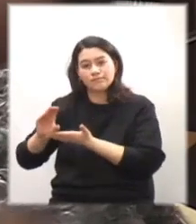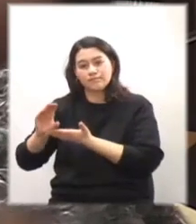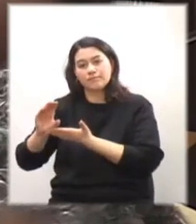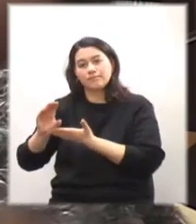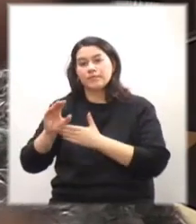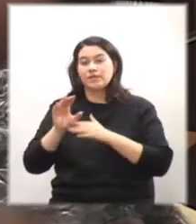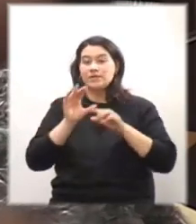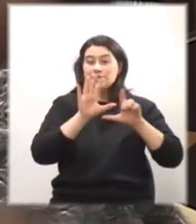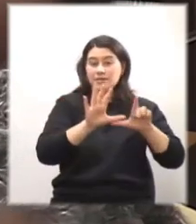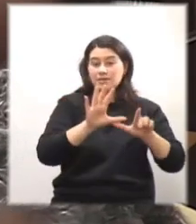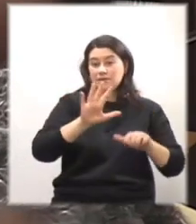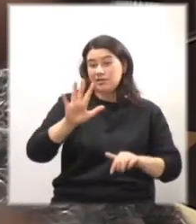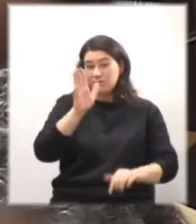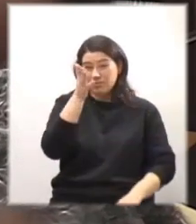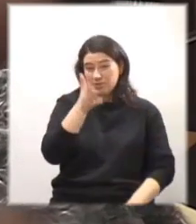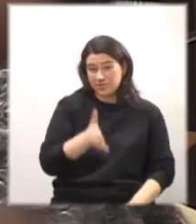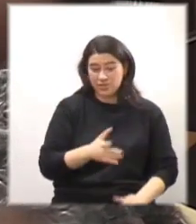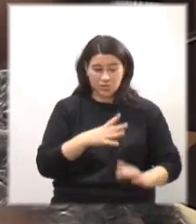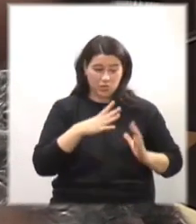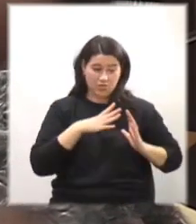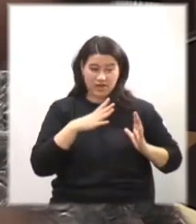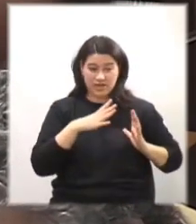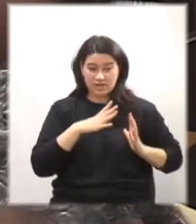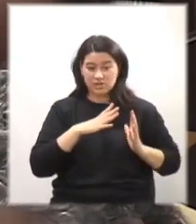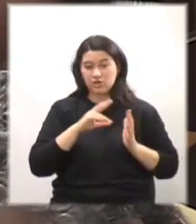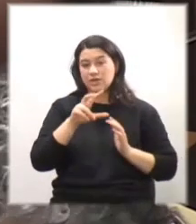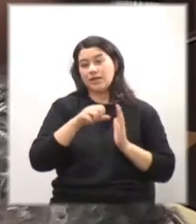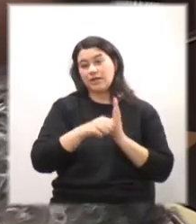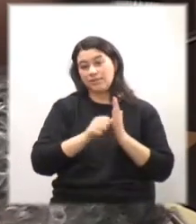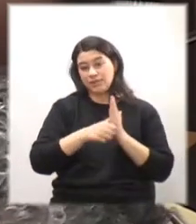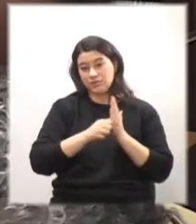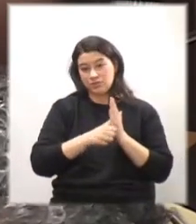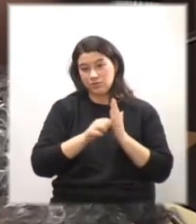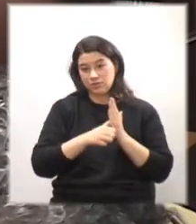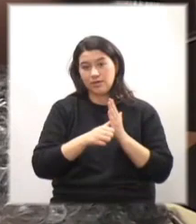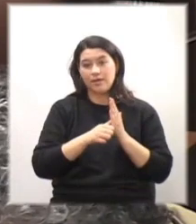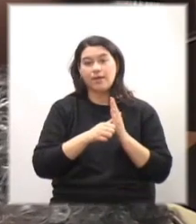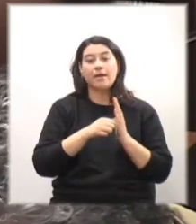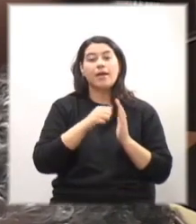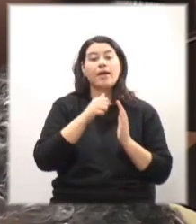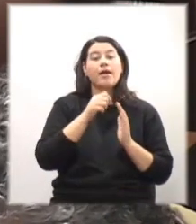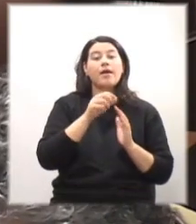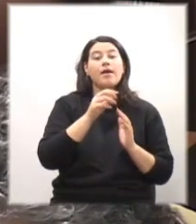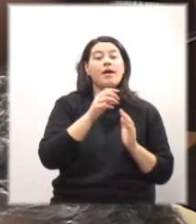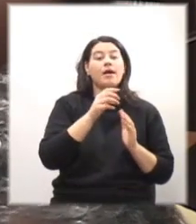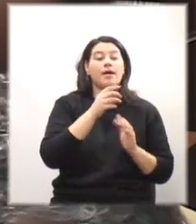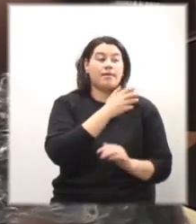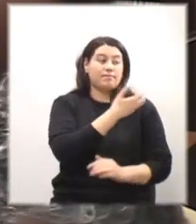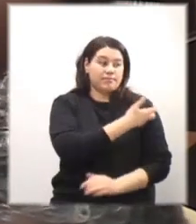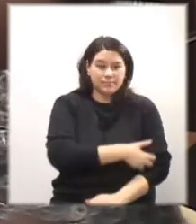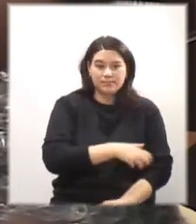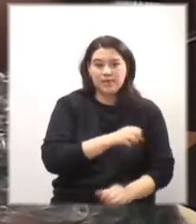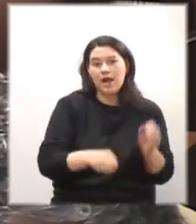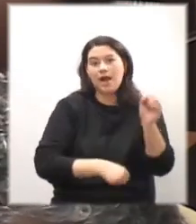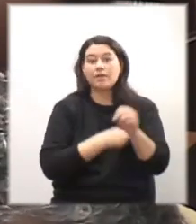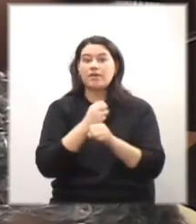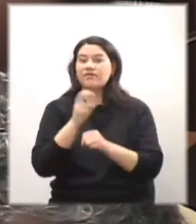el 75% de jubilaciones y pensiones de menores ingresos